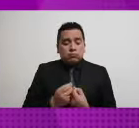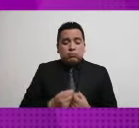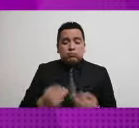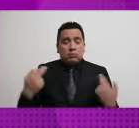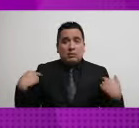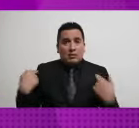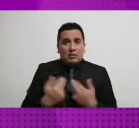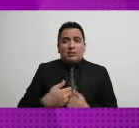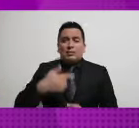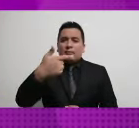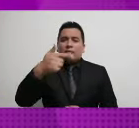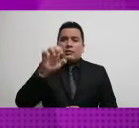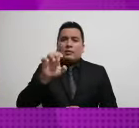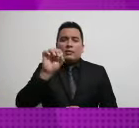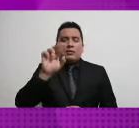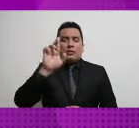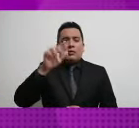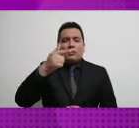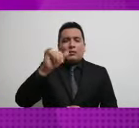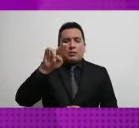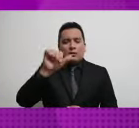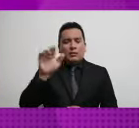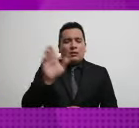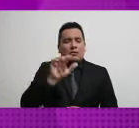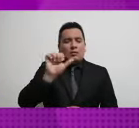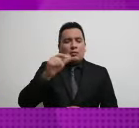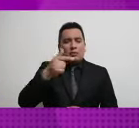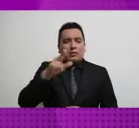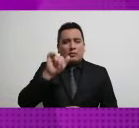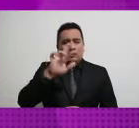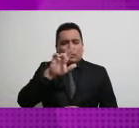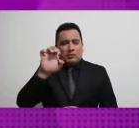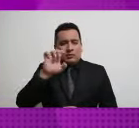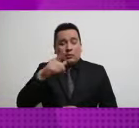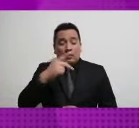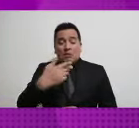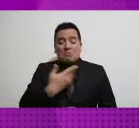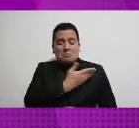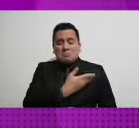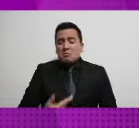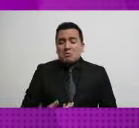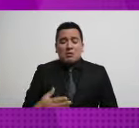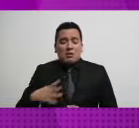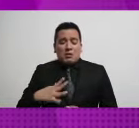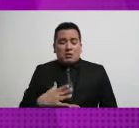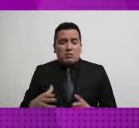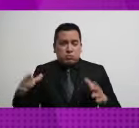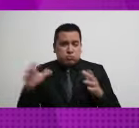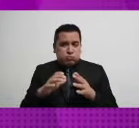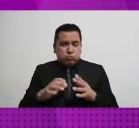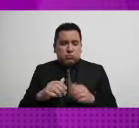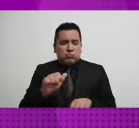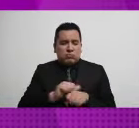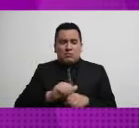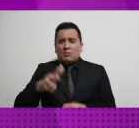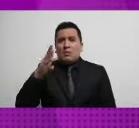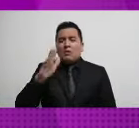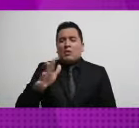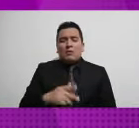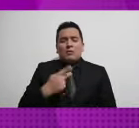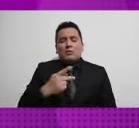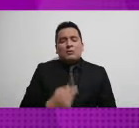con la maestra Georgina Aguirre, quien es presidenta del Comité Distrital Electoral número 10, con cabecera en Torreón, del